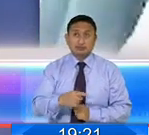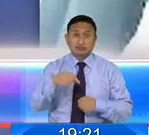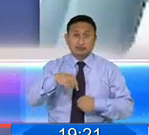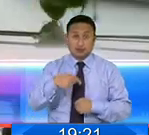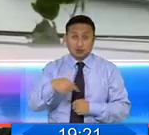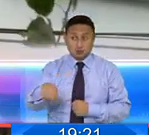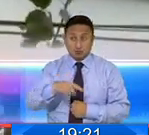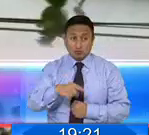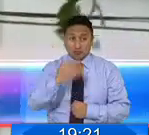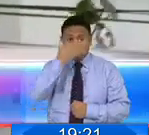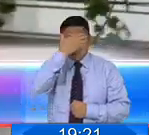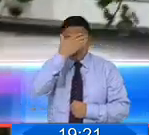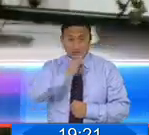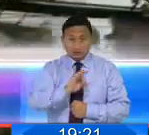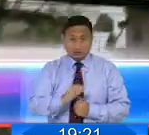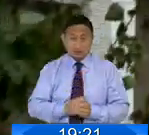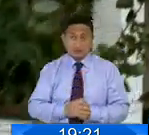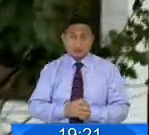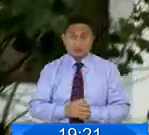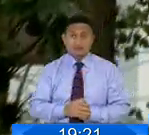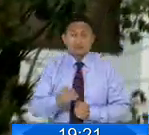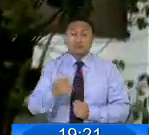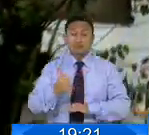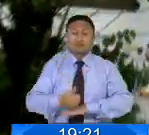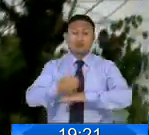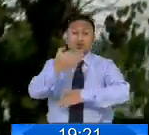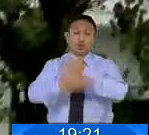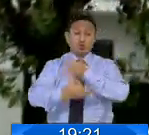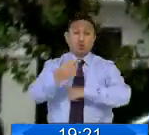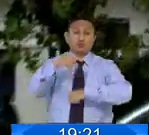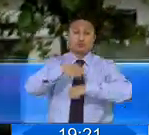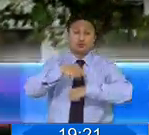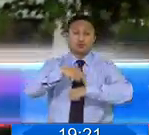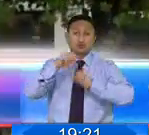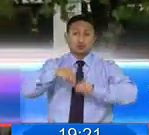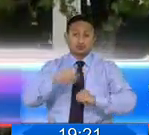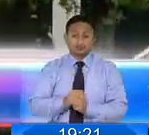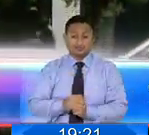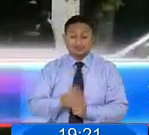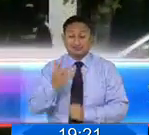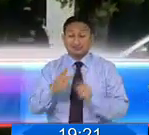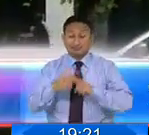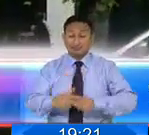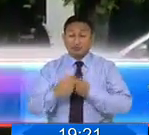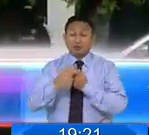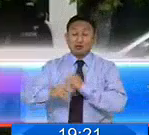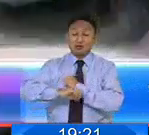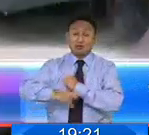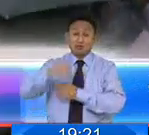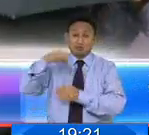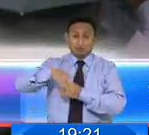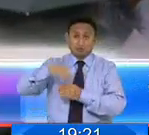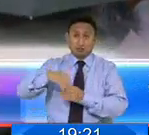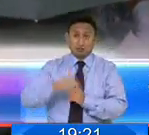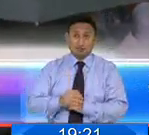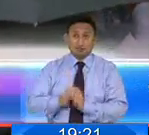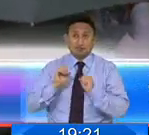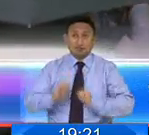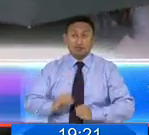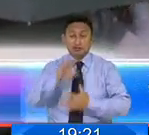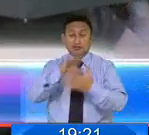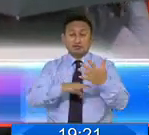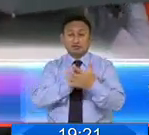diéramos cuenta. El plazo que tiene el juez para resolver la impugnación podría interferir con el inicio de la campaña electoral, que según el